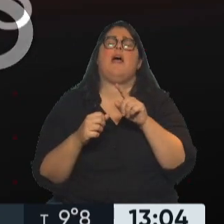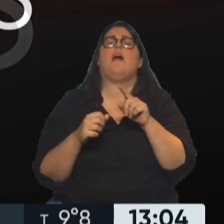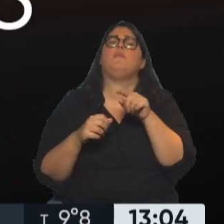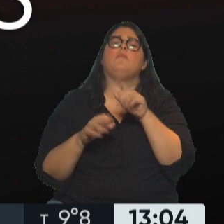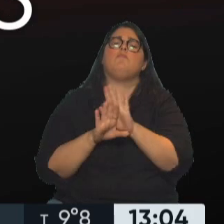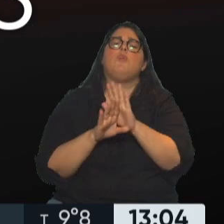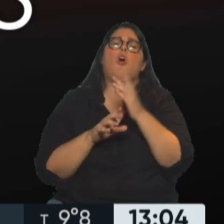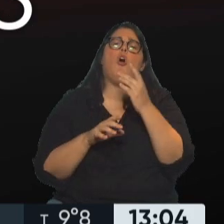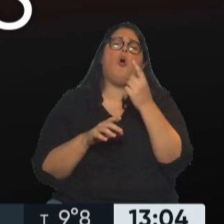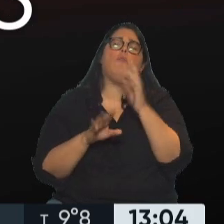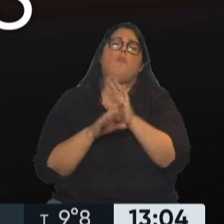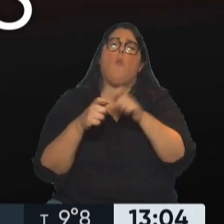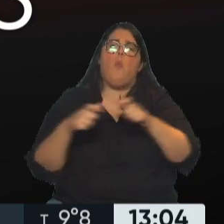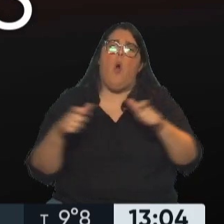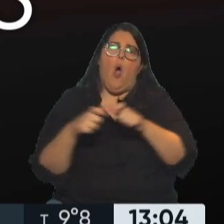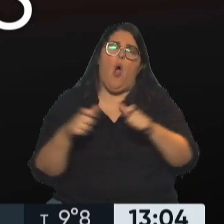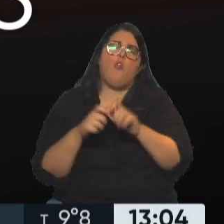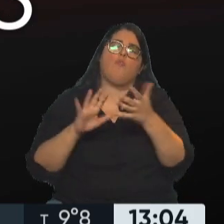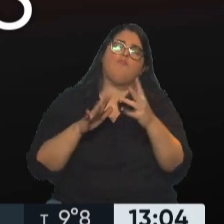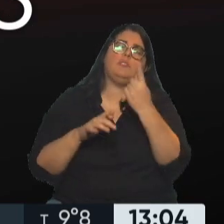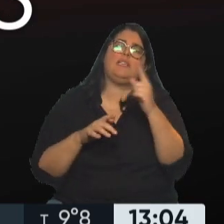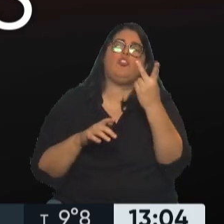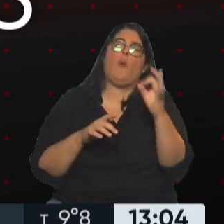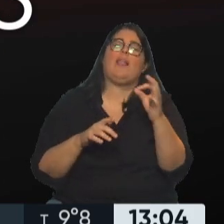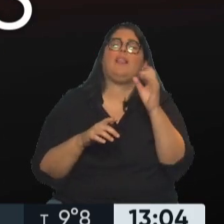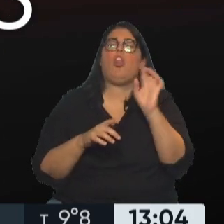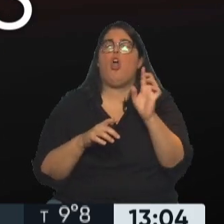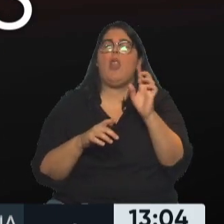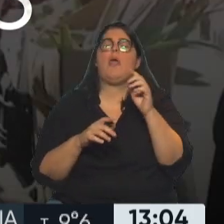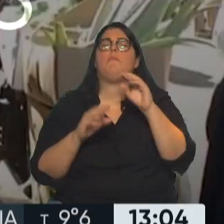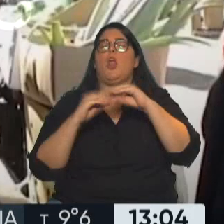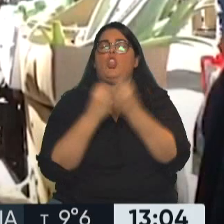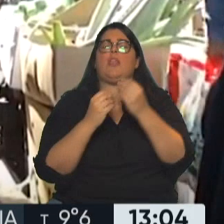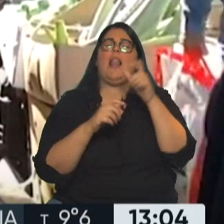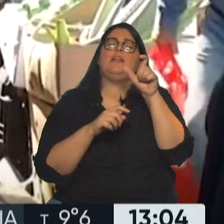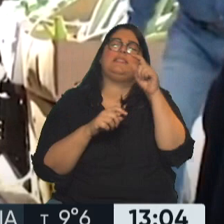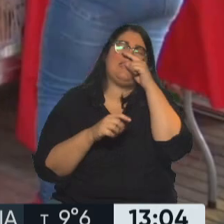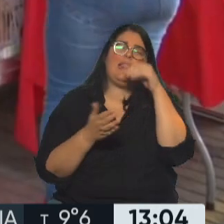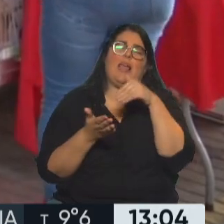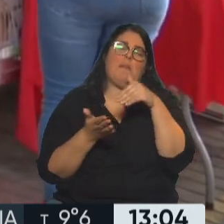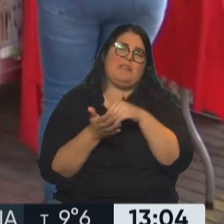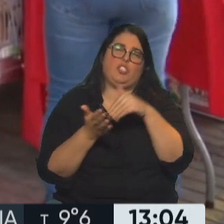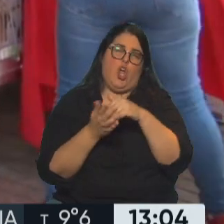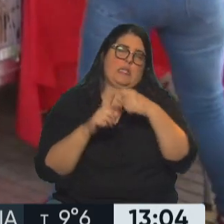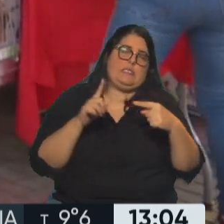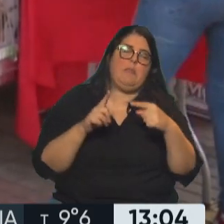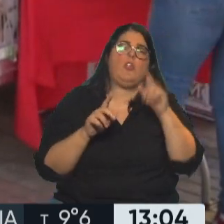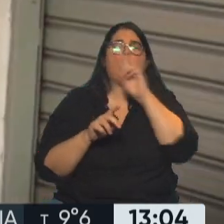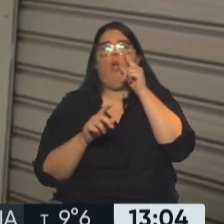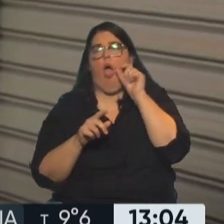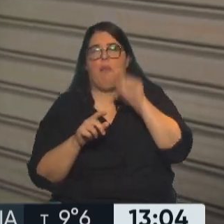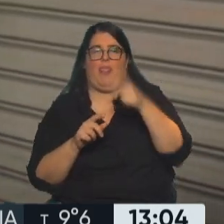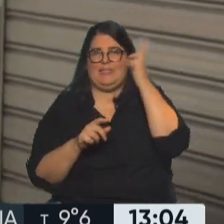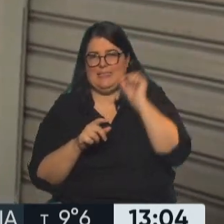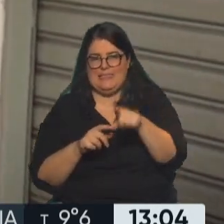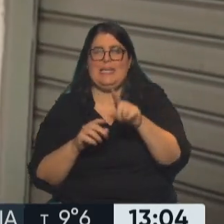que incluyen un bono equivalente a unos $120 para 7,5 millones de chilenas y chilenos sobre un total de 19